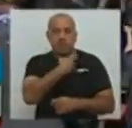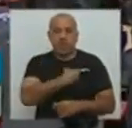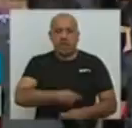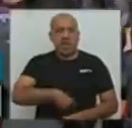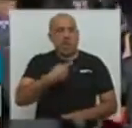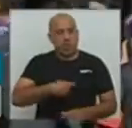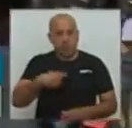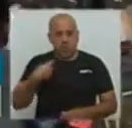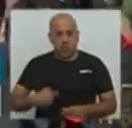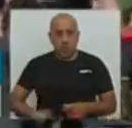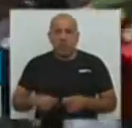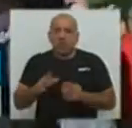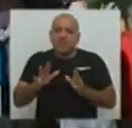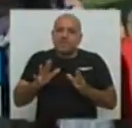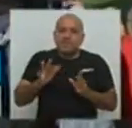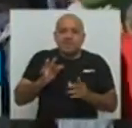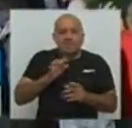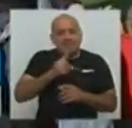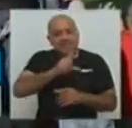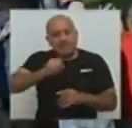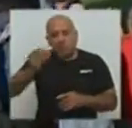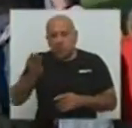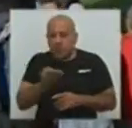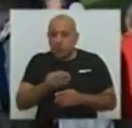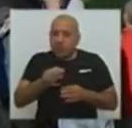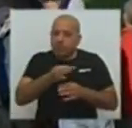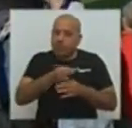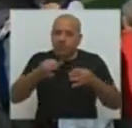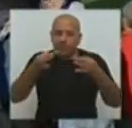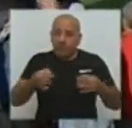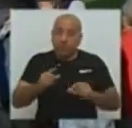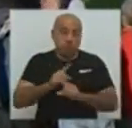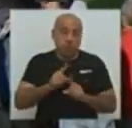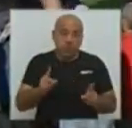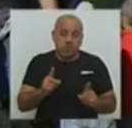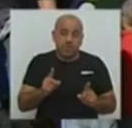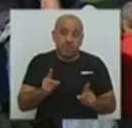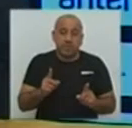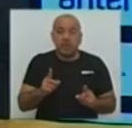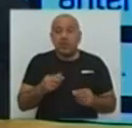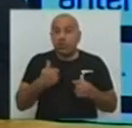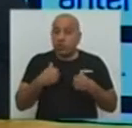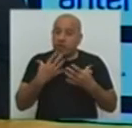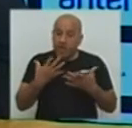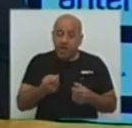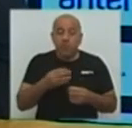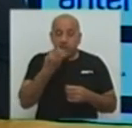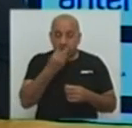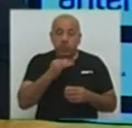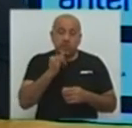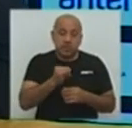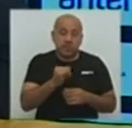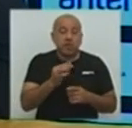no rindió todo lo que queríamos no logramos la actuación que queríamos tener nos